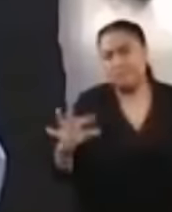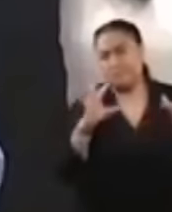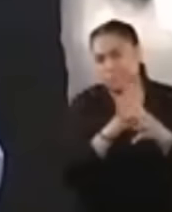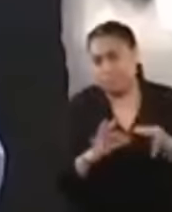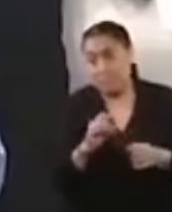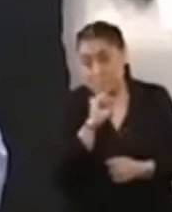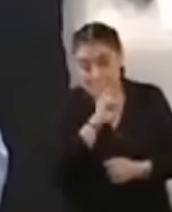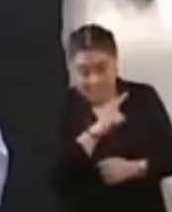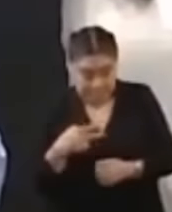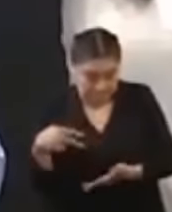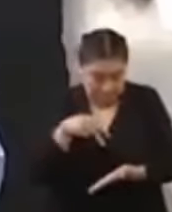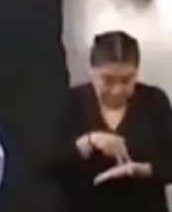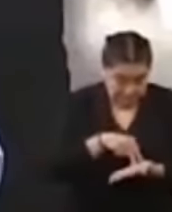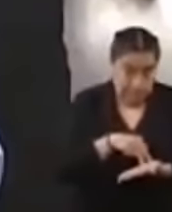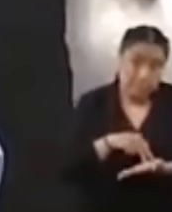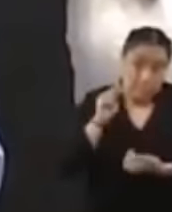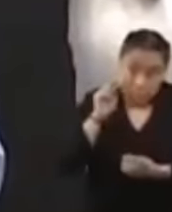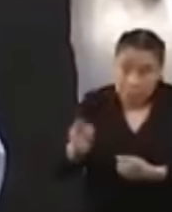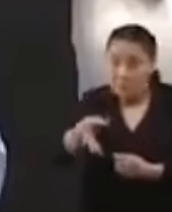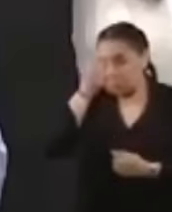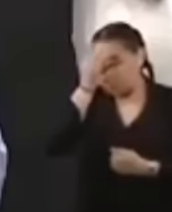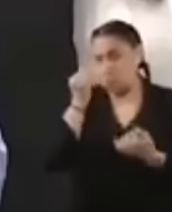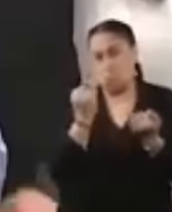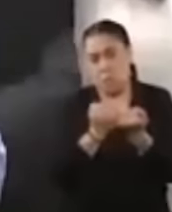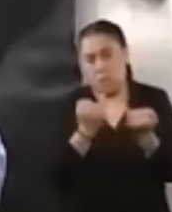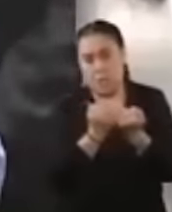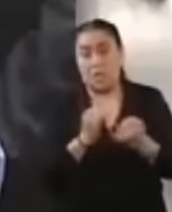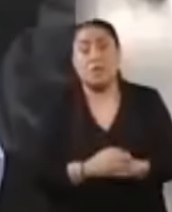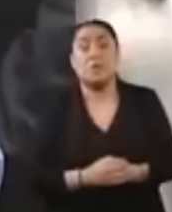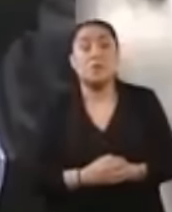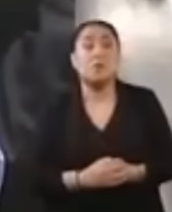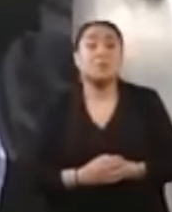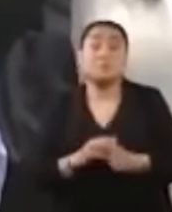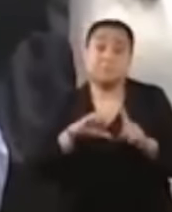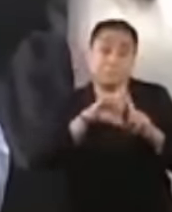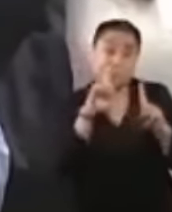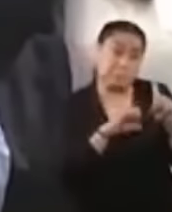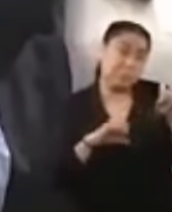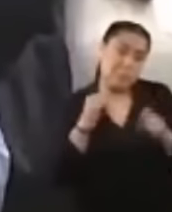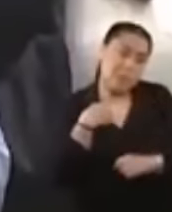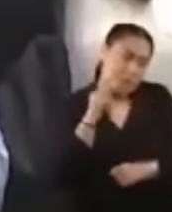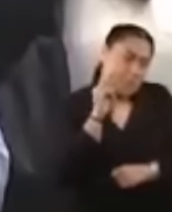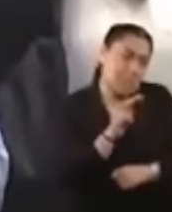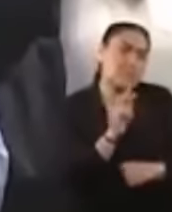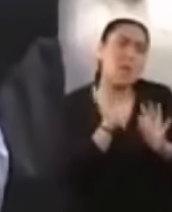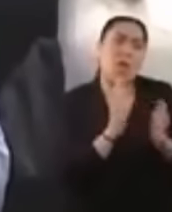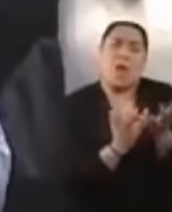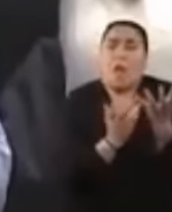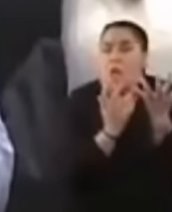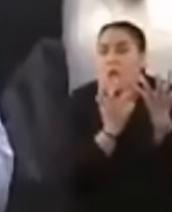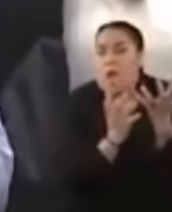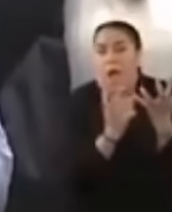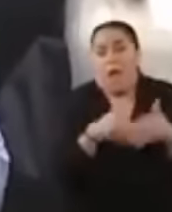tribuna las hacemos nuestras. Veo un México con hambre y sed de